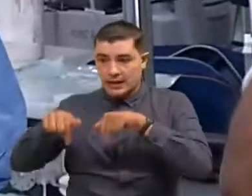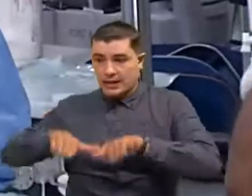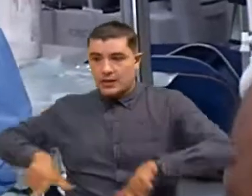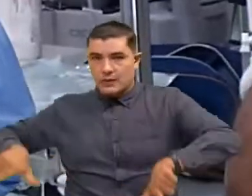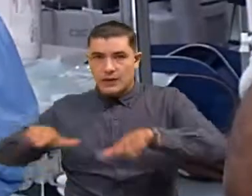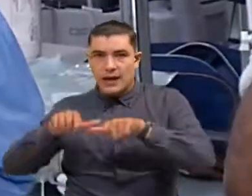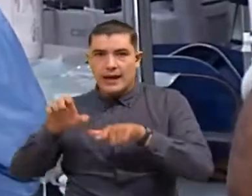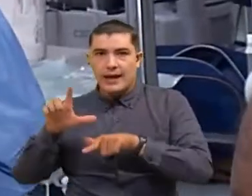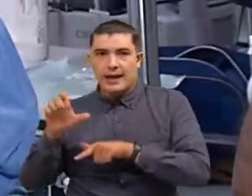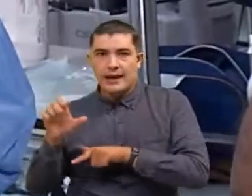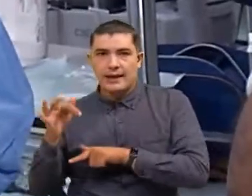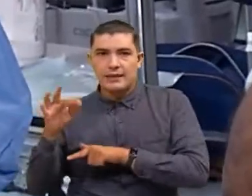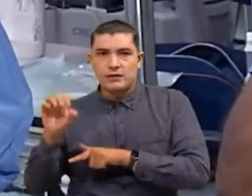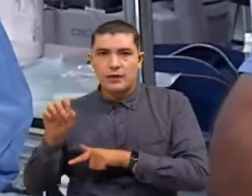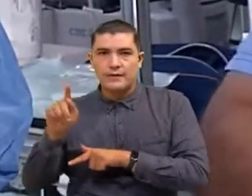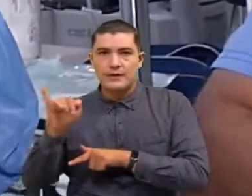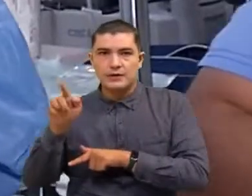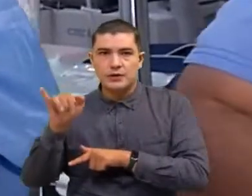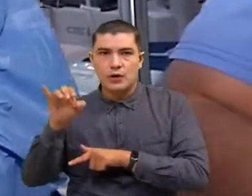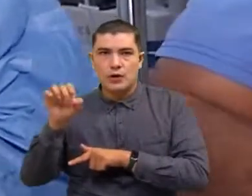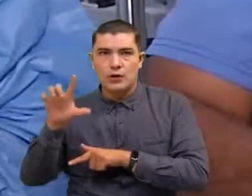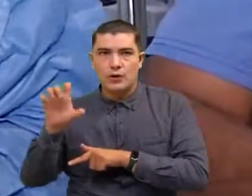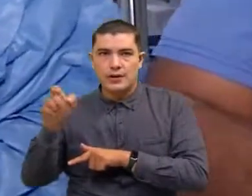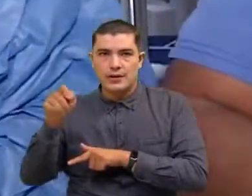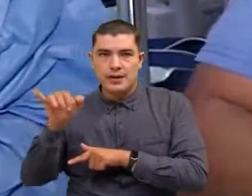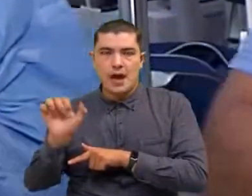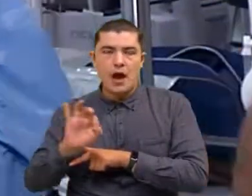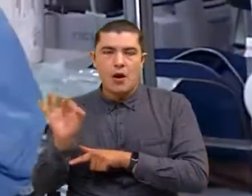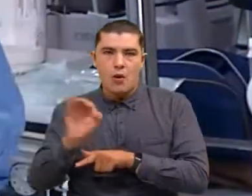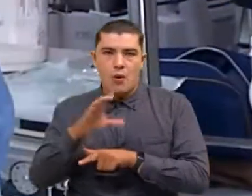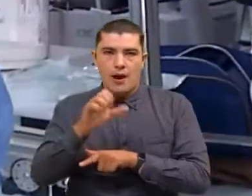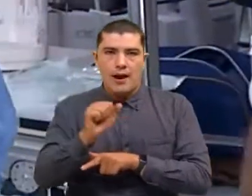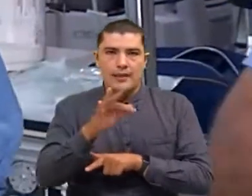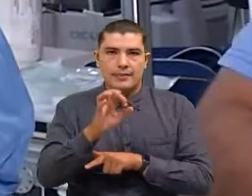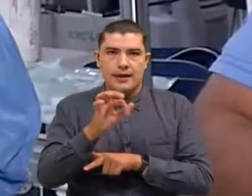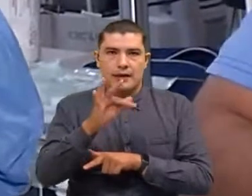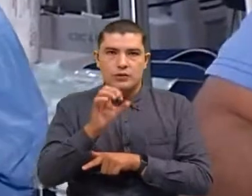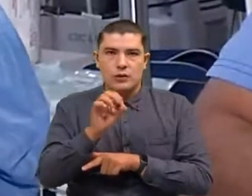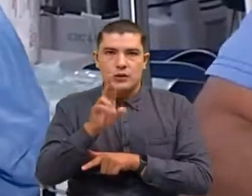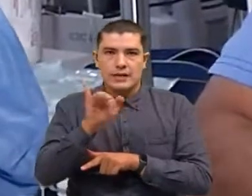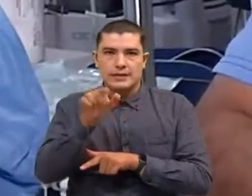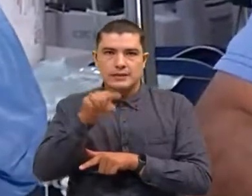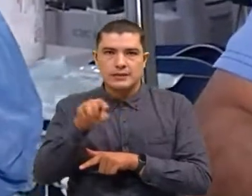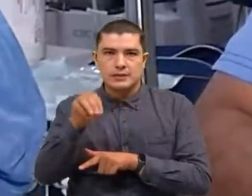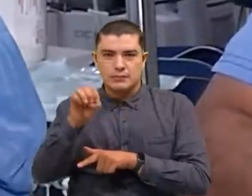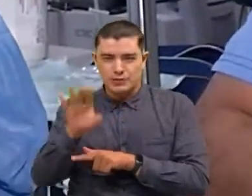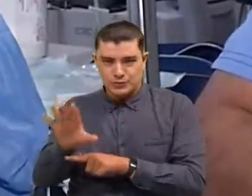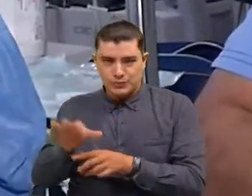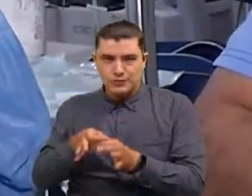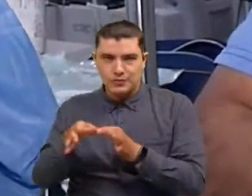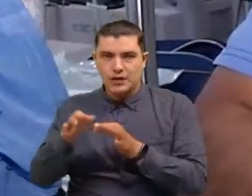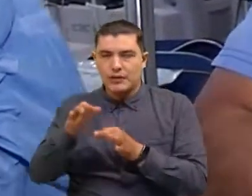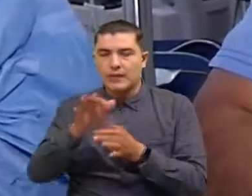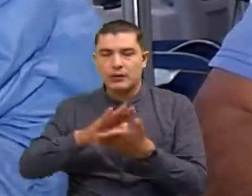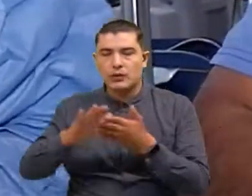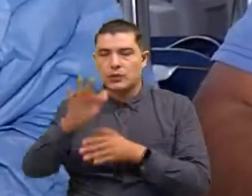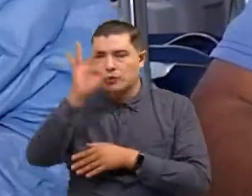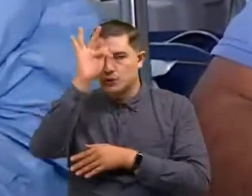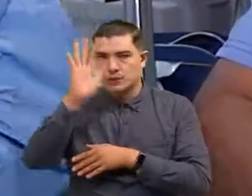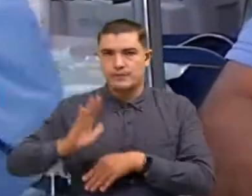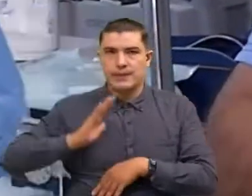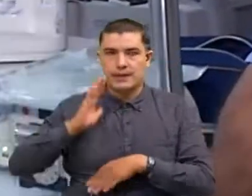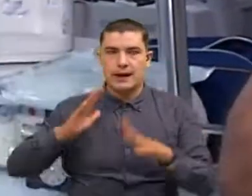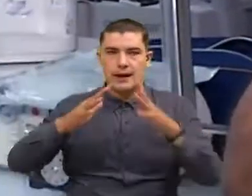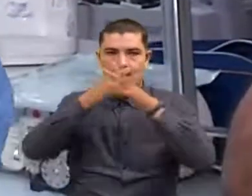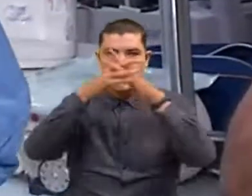electrofisiología y cateterismo del Instituto del Corazón de Bucaramanga, aquí en la clínica Chicamocha, en donde, como usted lo mencionaba, se encuentran